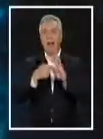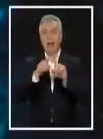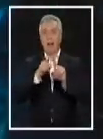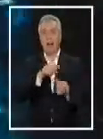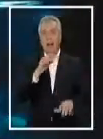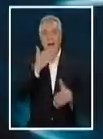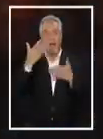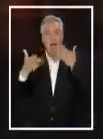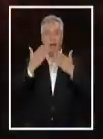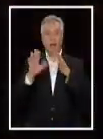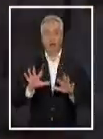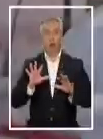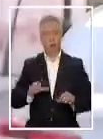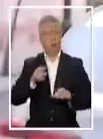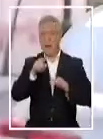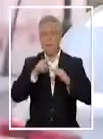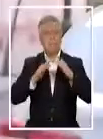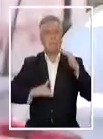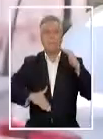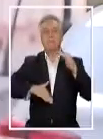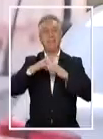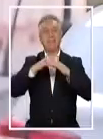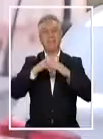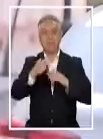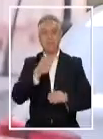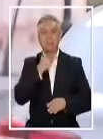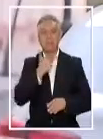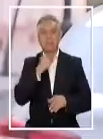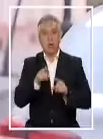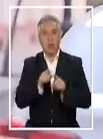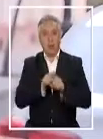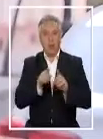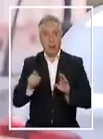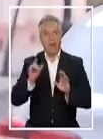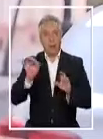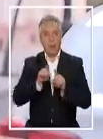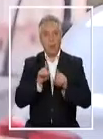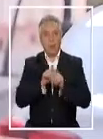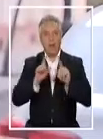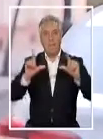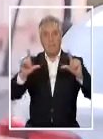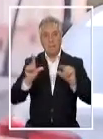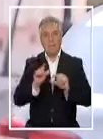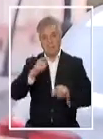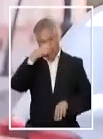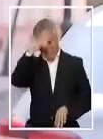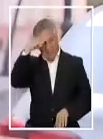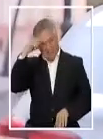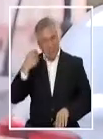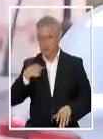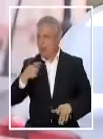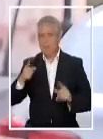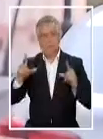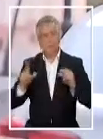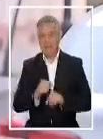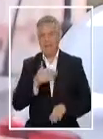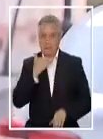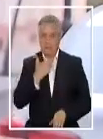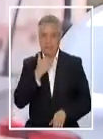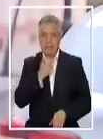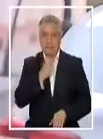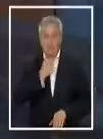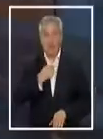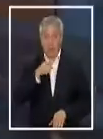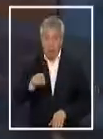artístico. Que buscan el máximo beneficio con el menor sacrificio posible. Eso lo